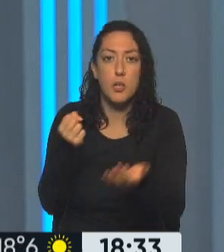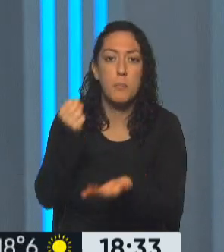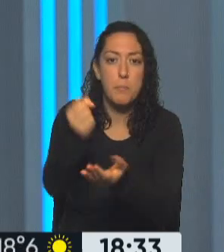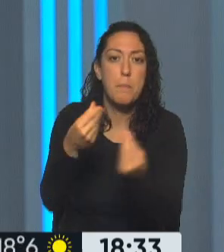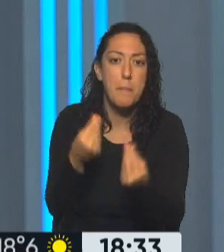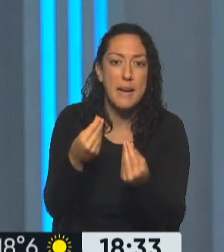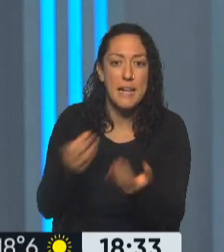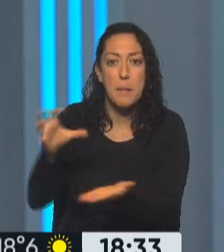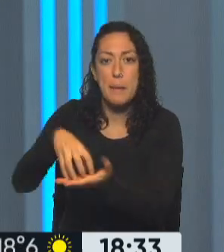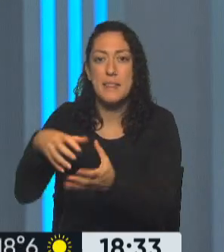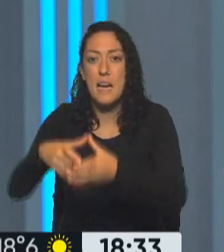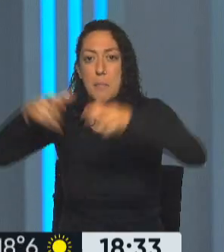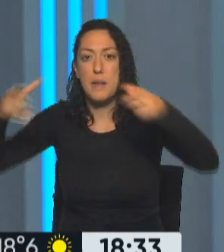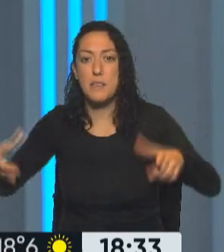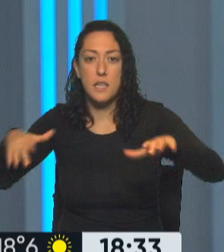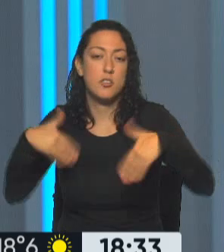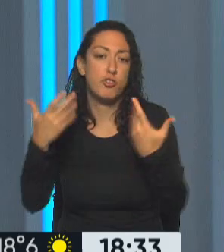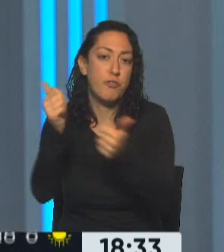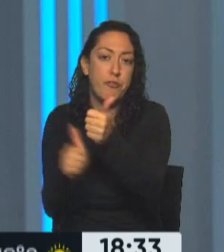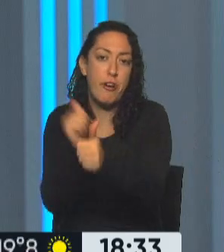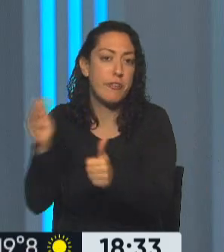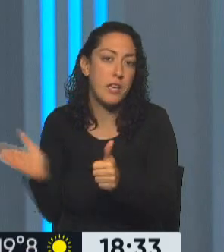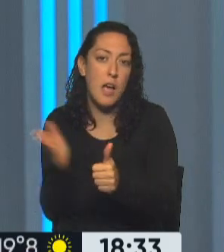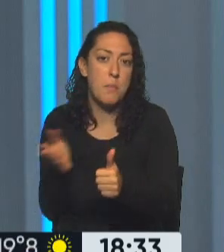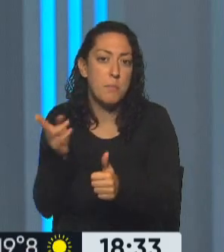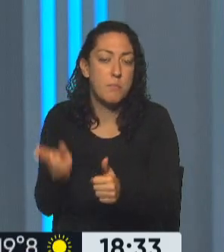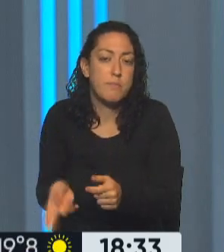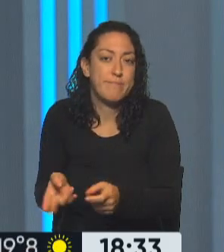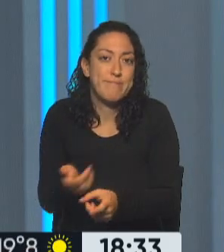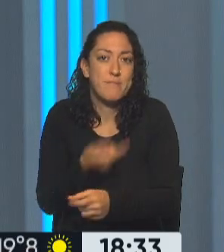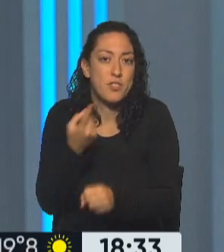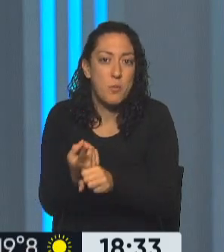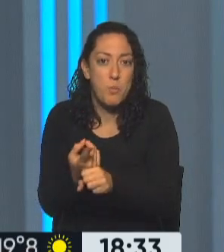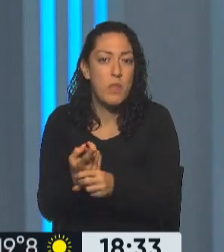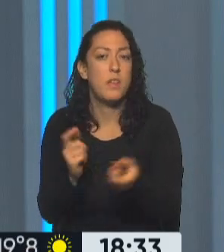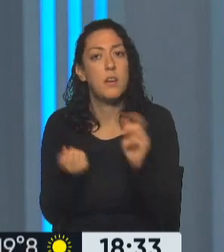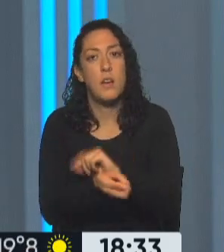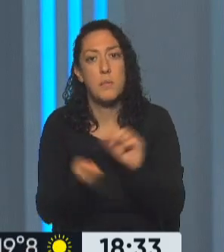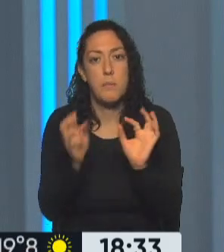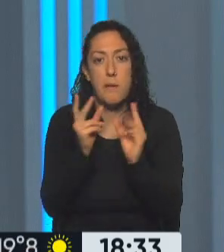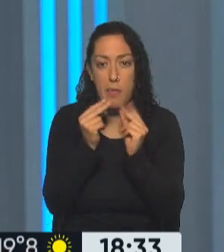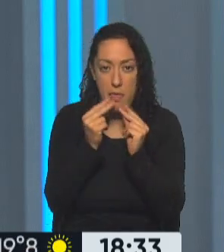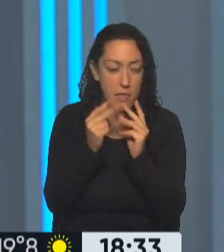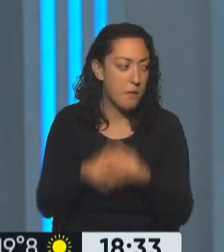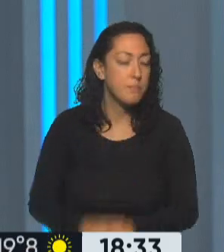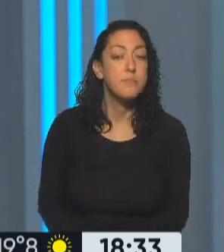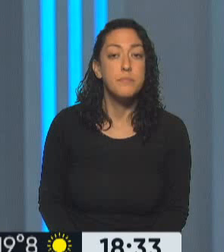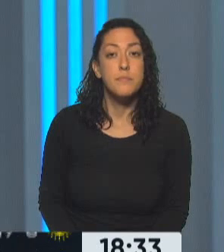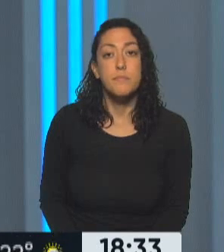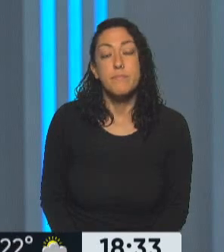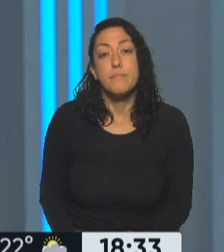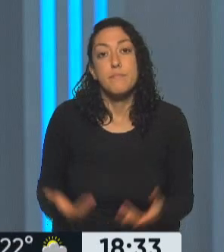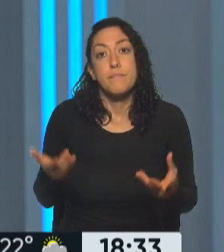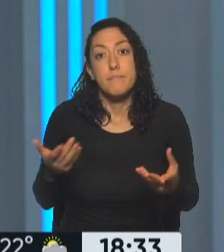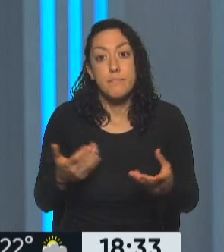ampliación de una planta, entonces no se va a fabricar, no se fabricada, no hay ningún cambio en el mercado argentino, pero bueno,